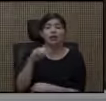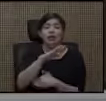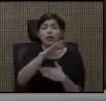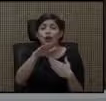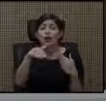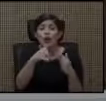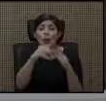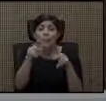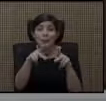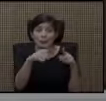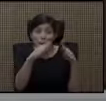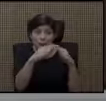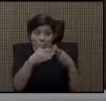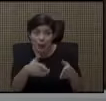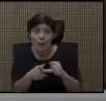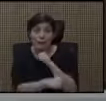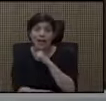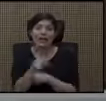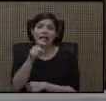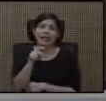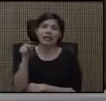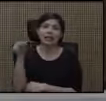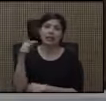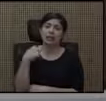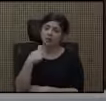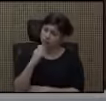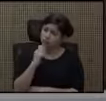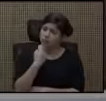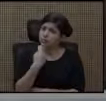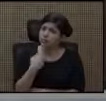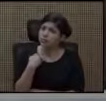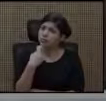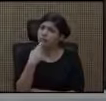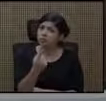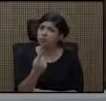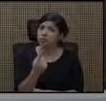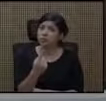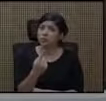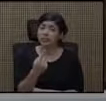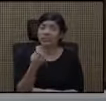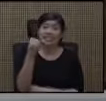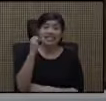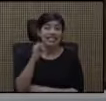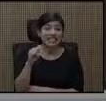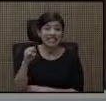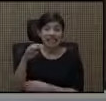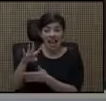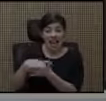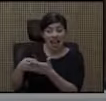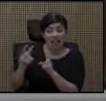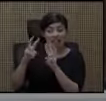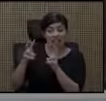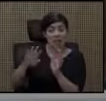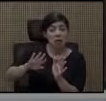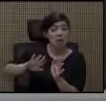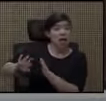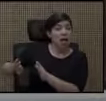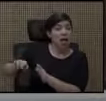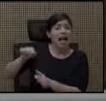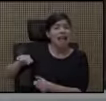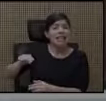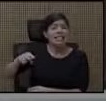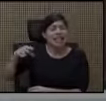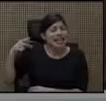país quiero ser categórico no avanzar en esta agenda es el riesgo más